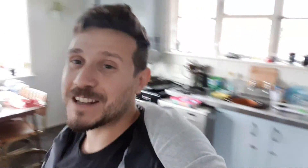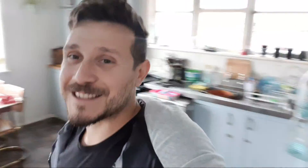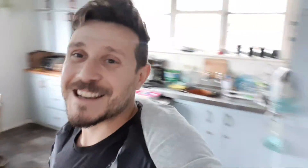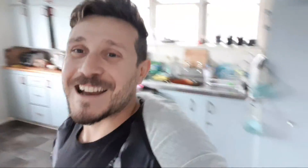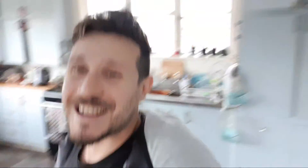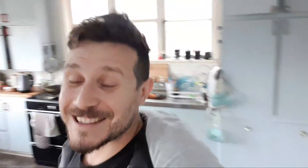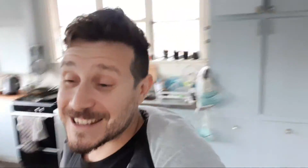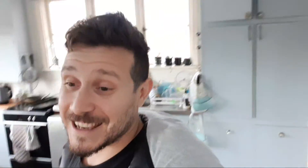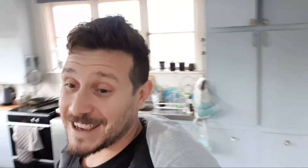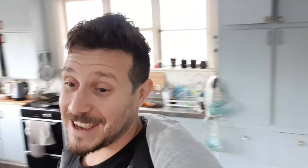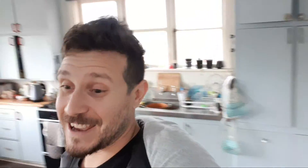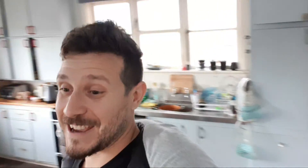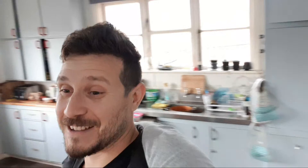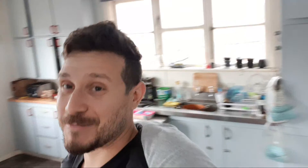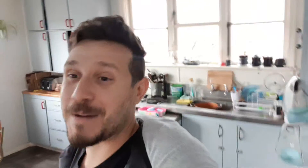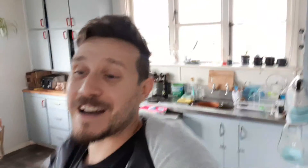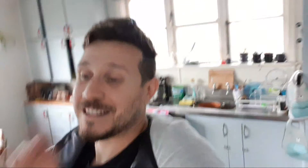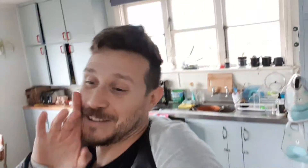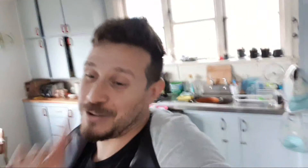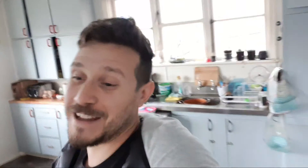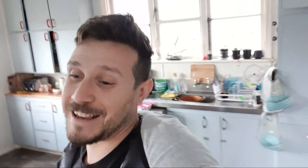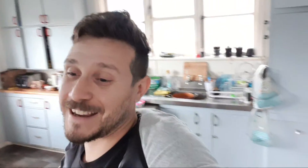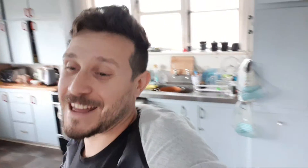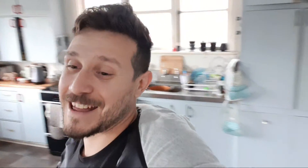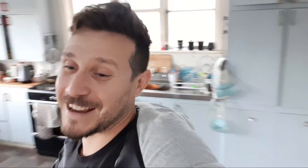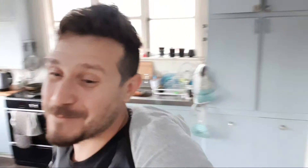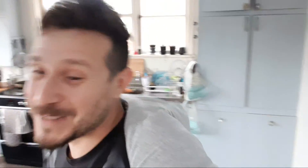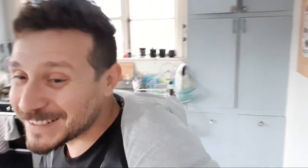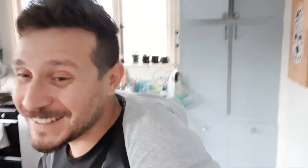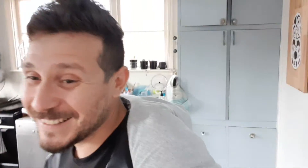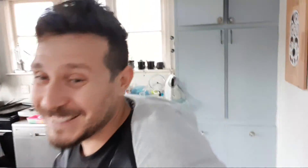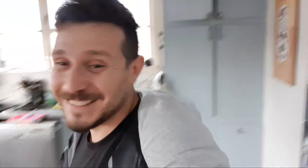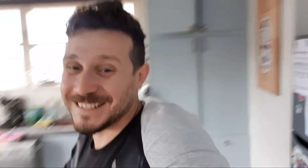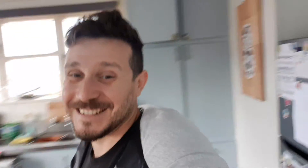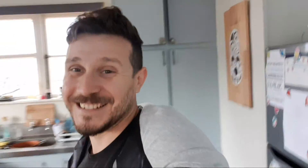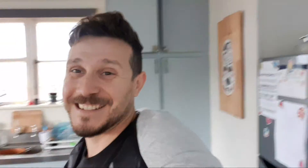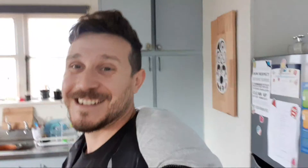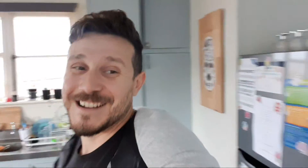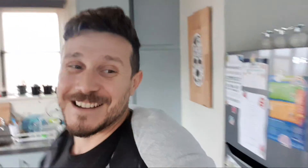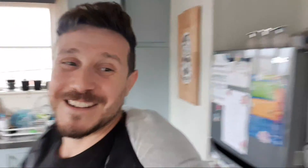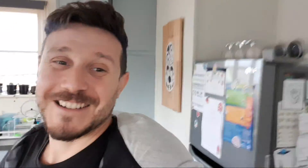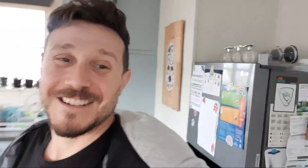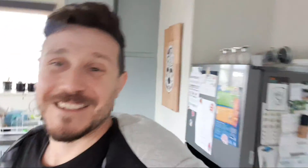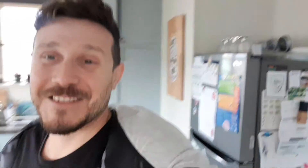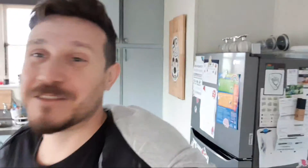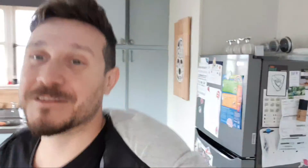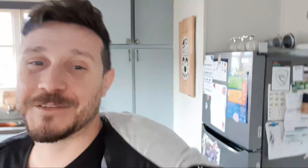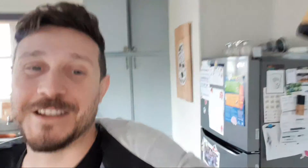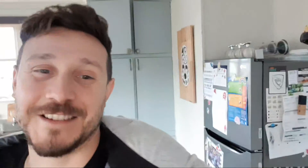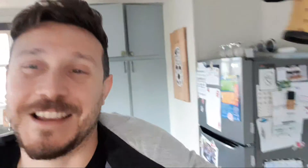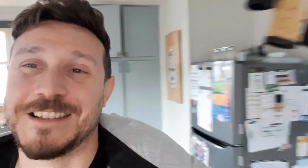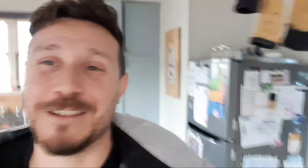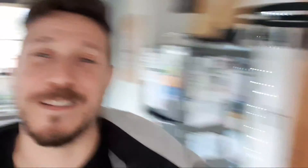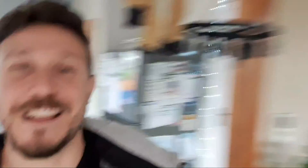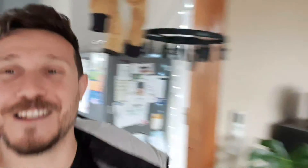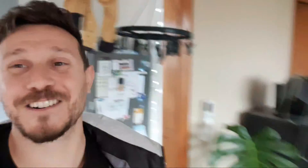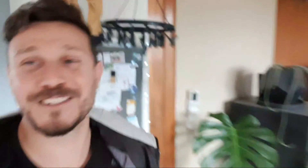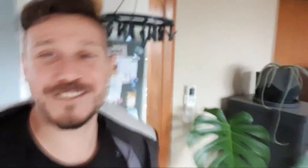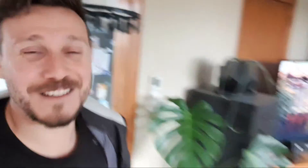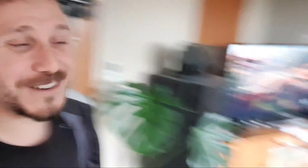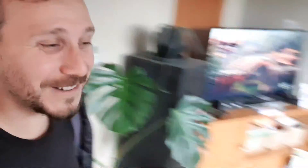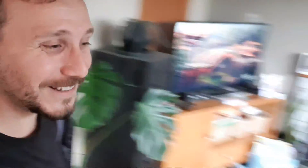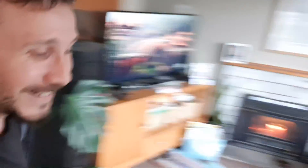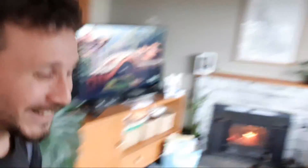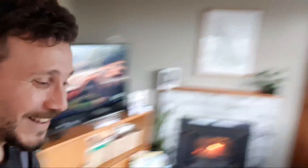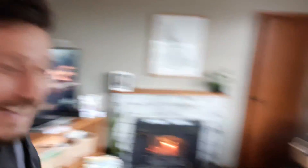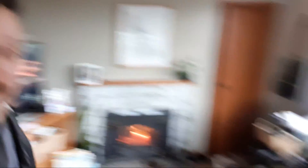las fronteras, así que mamá, todavía estás quedada acá. No dijo nada, los aviones. Que se metan en el orto